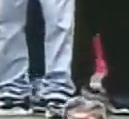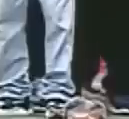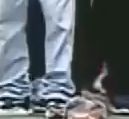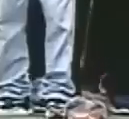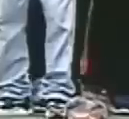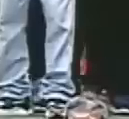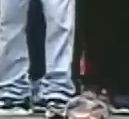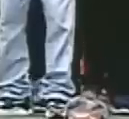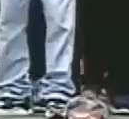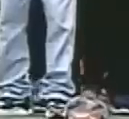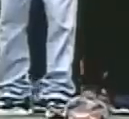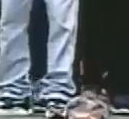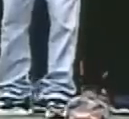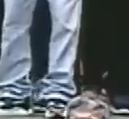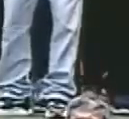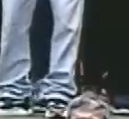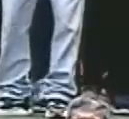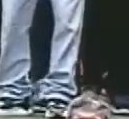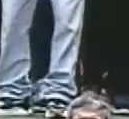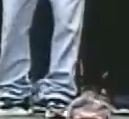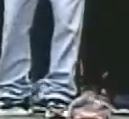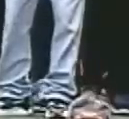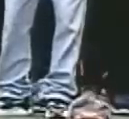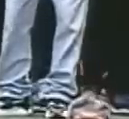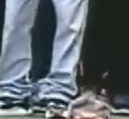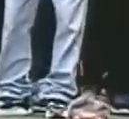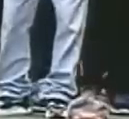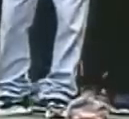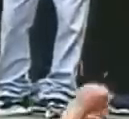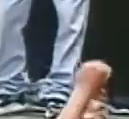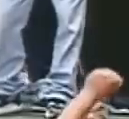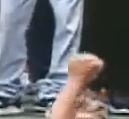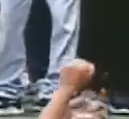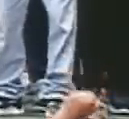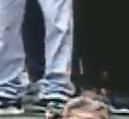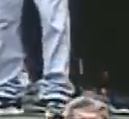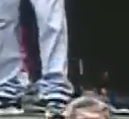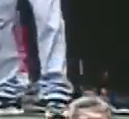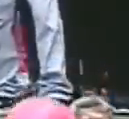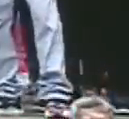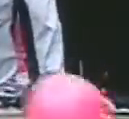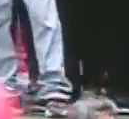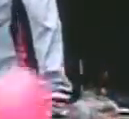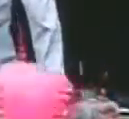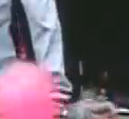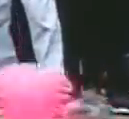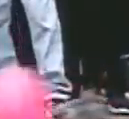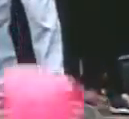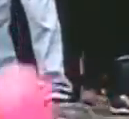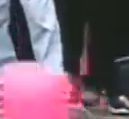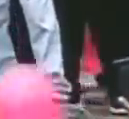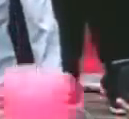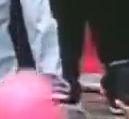estado Guárico, como lo es el municipio Miranda. Bueno,